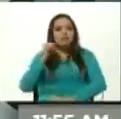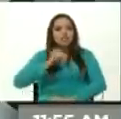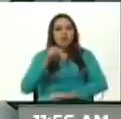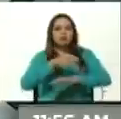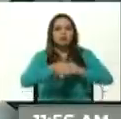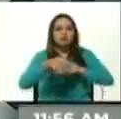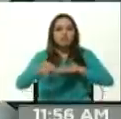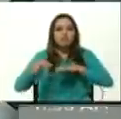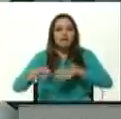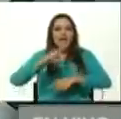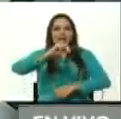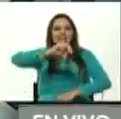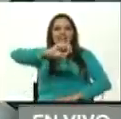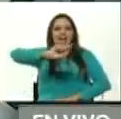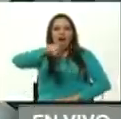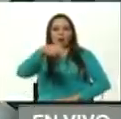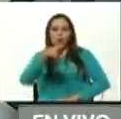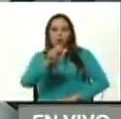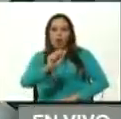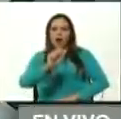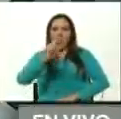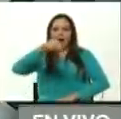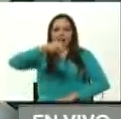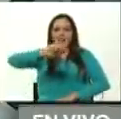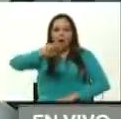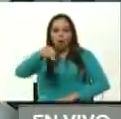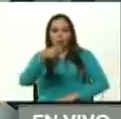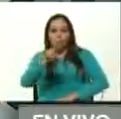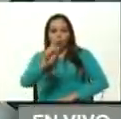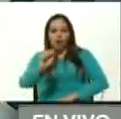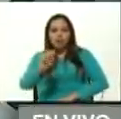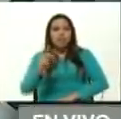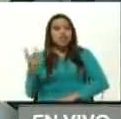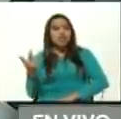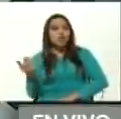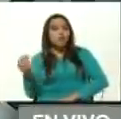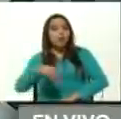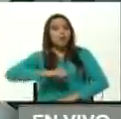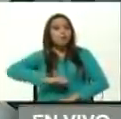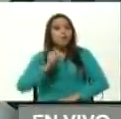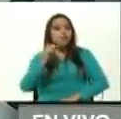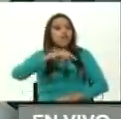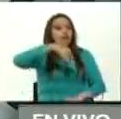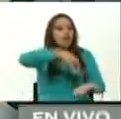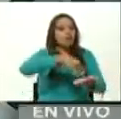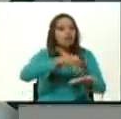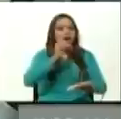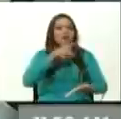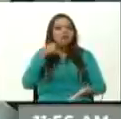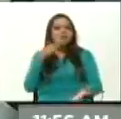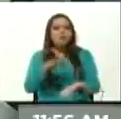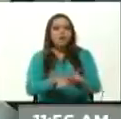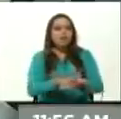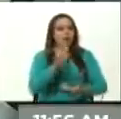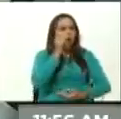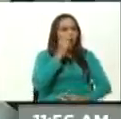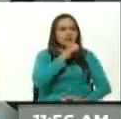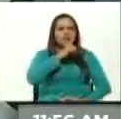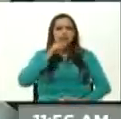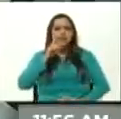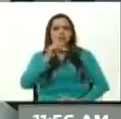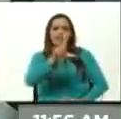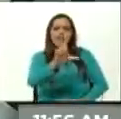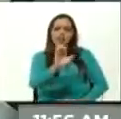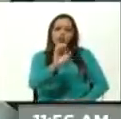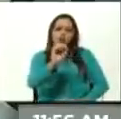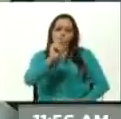de Naguanagua y dos exfuncionarios de la Policía del Estado Carabobo por haber causado la muerte de Leonardo González en